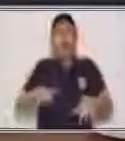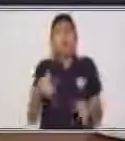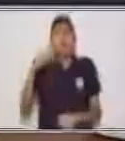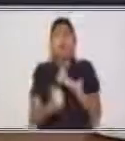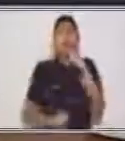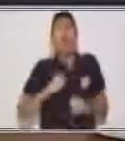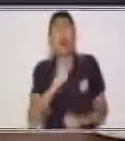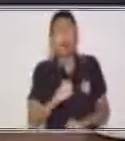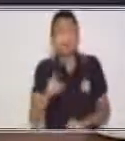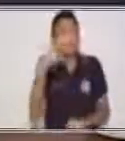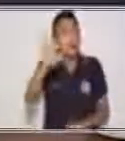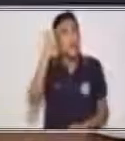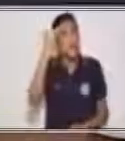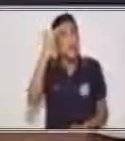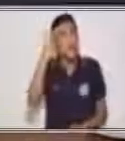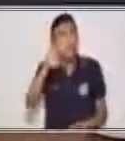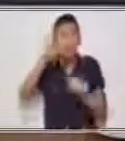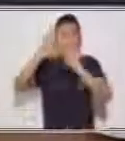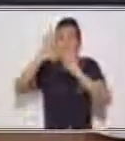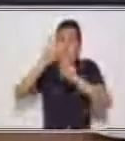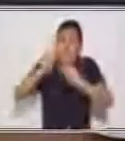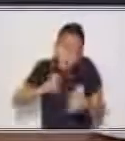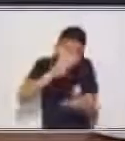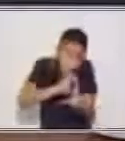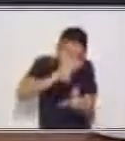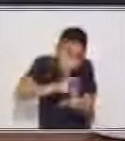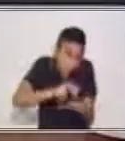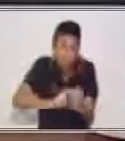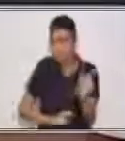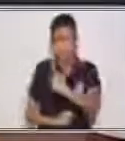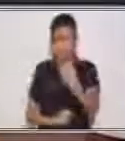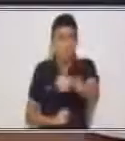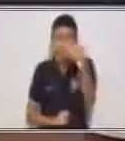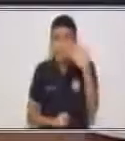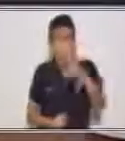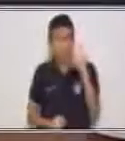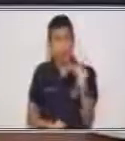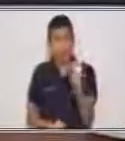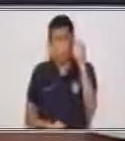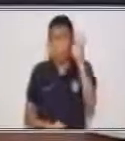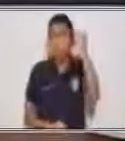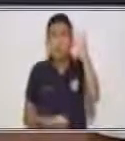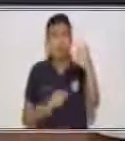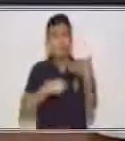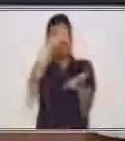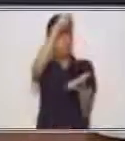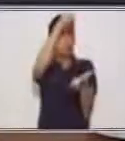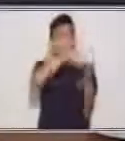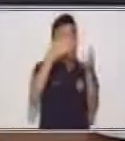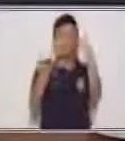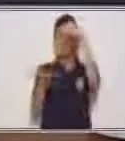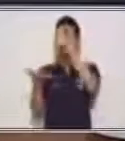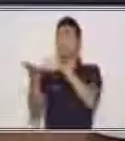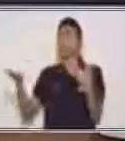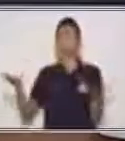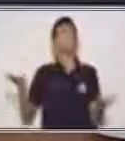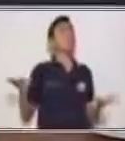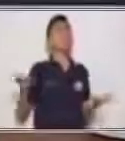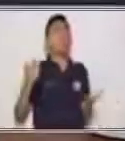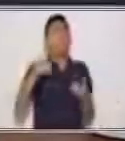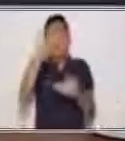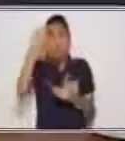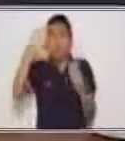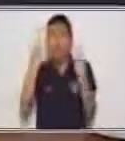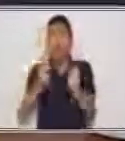llueve. Únicamente tú sabes que comienza a caer gotitas de agua es porque va a llover. Ese es un conocimiento empírico, al igual que muchas cosas